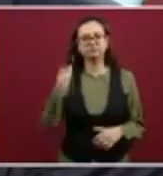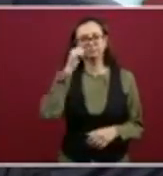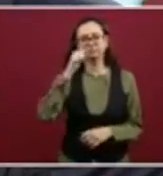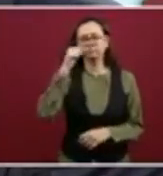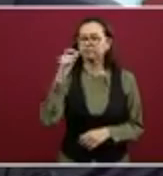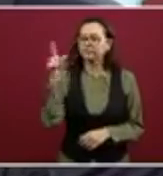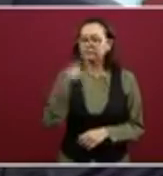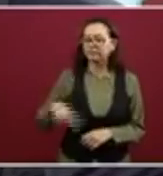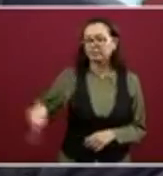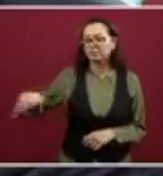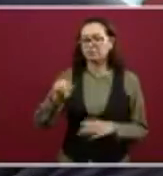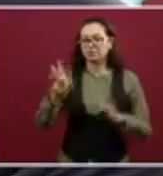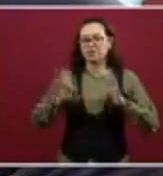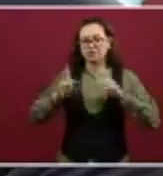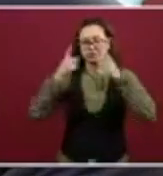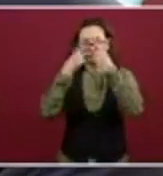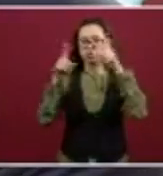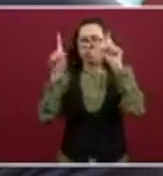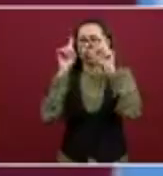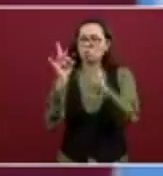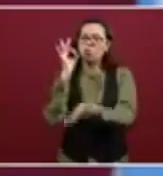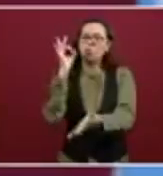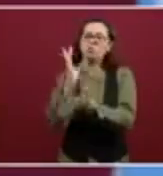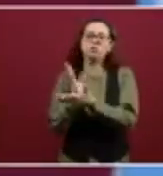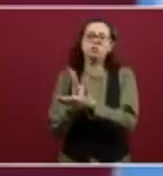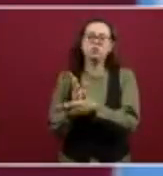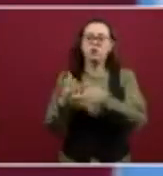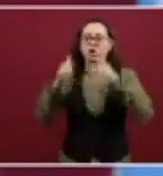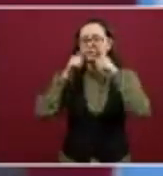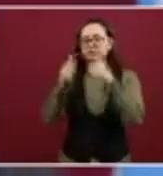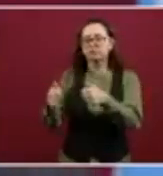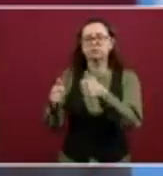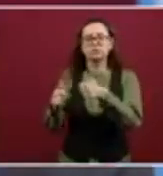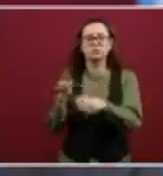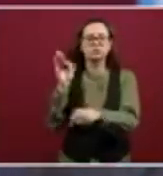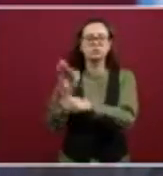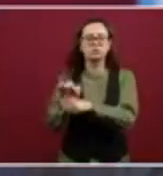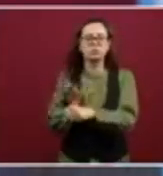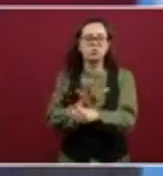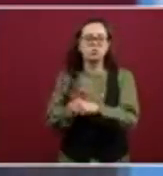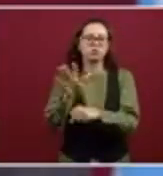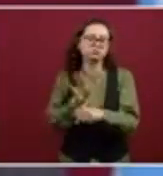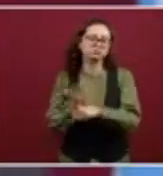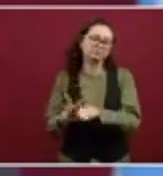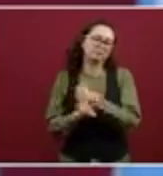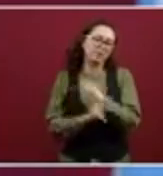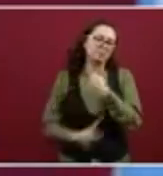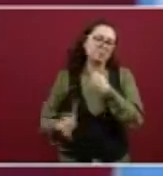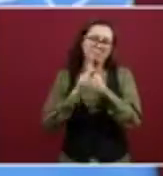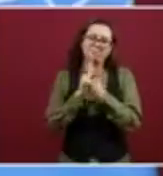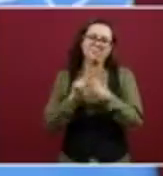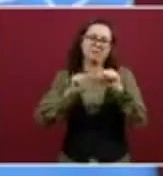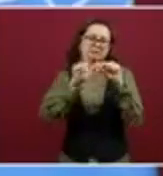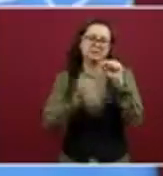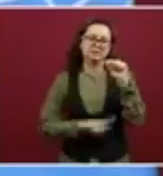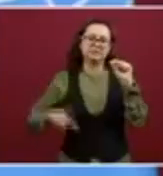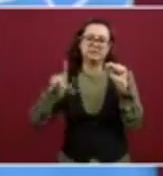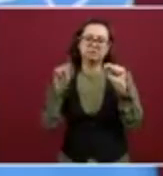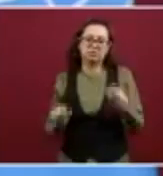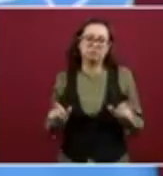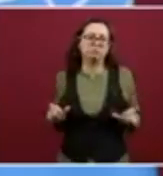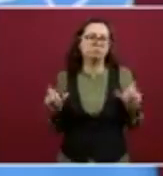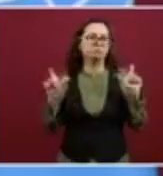instituciones encargadas fundamentalmente de la seguridad nacional, de la seguridad interior, pero